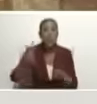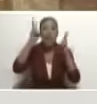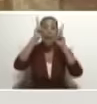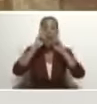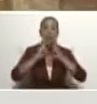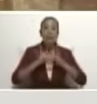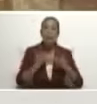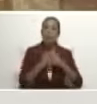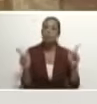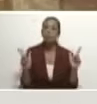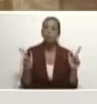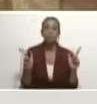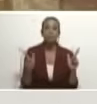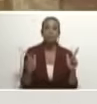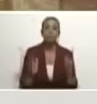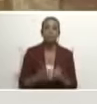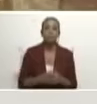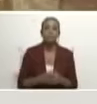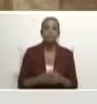de sanciones.